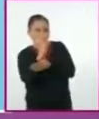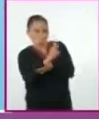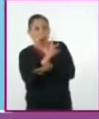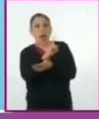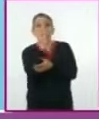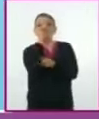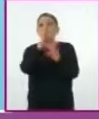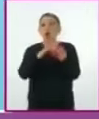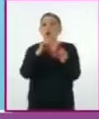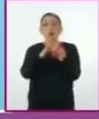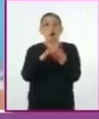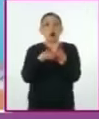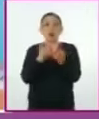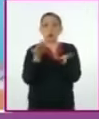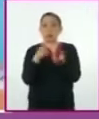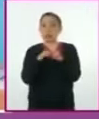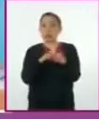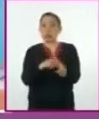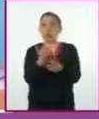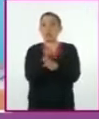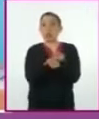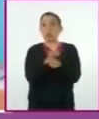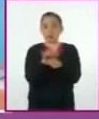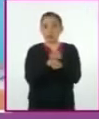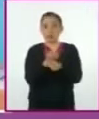un color que no me ha sido infiel, el color amarillo.